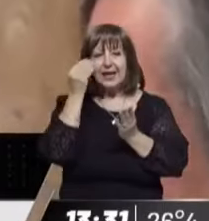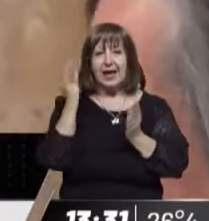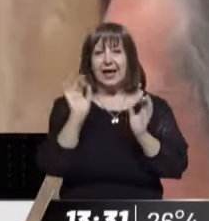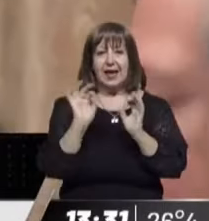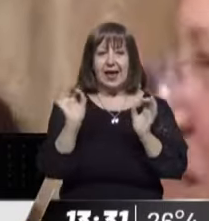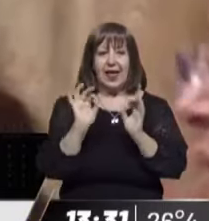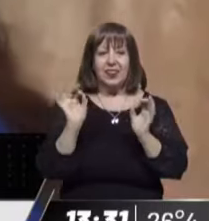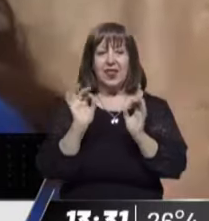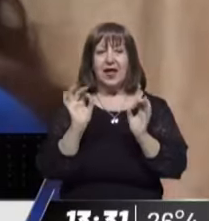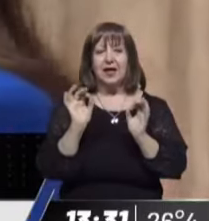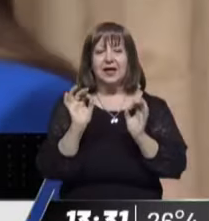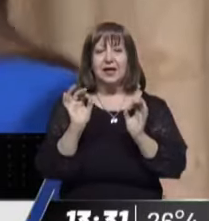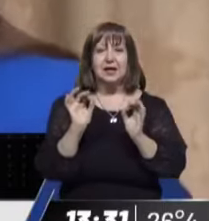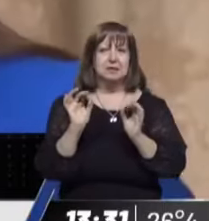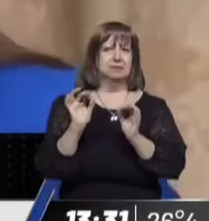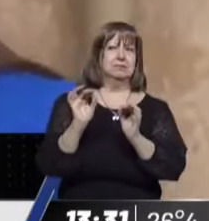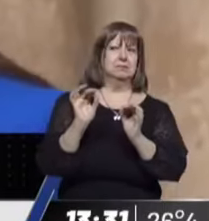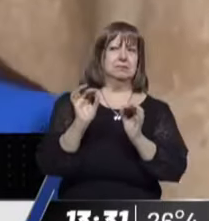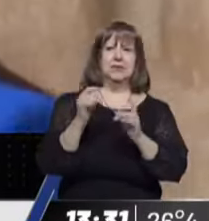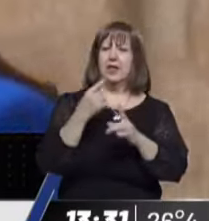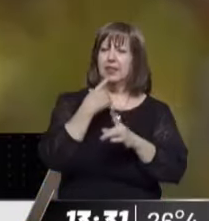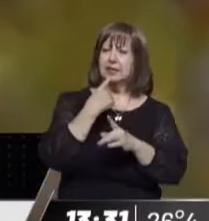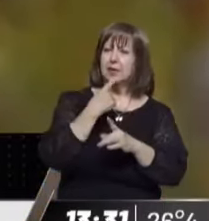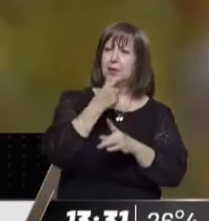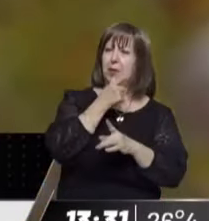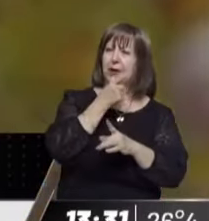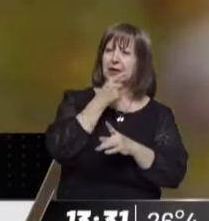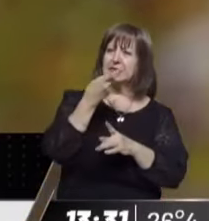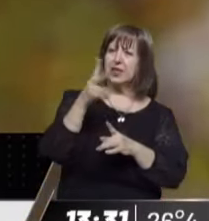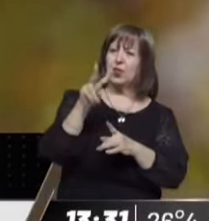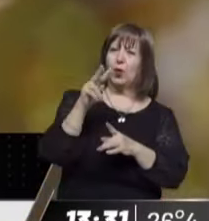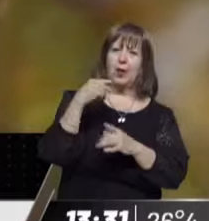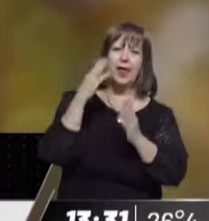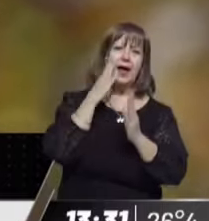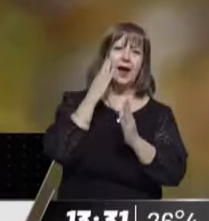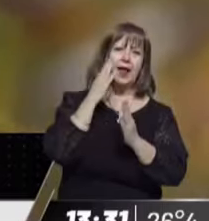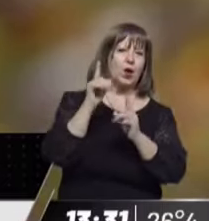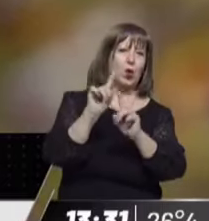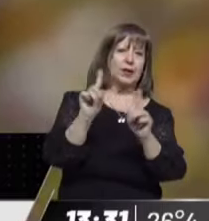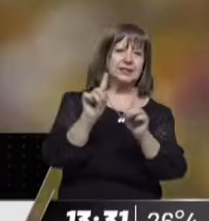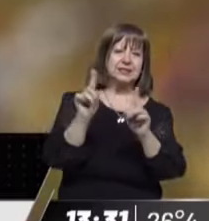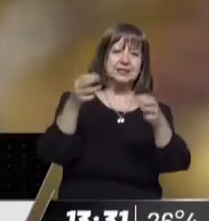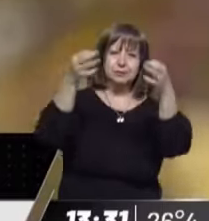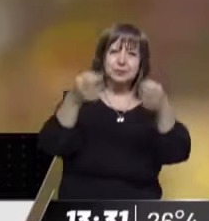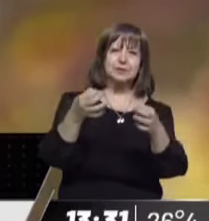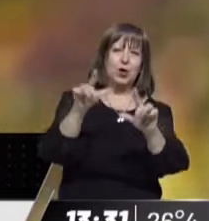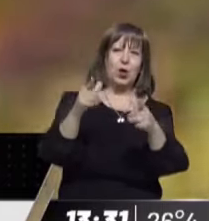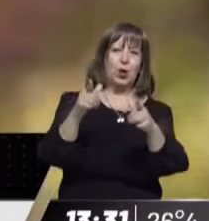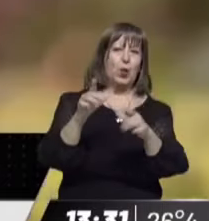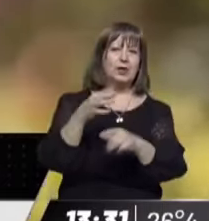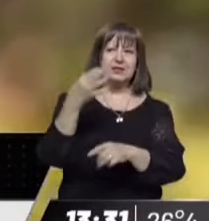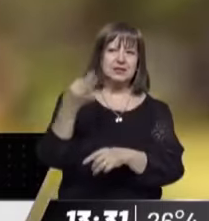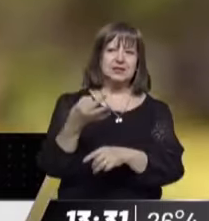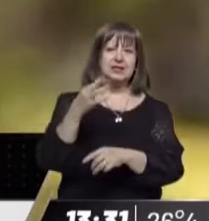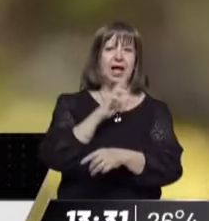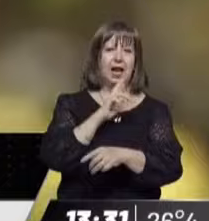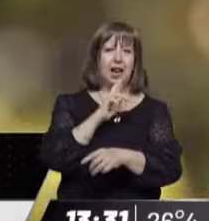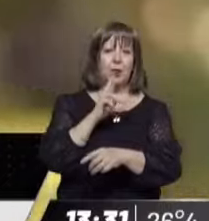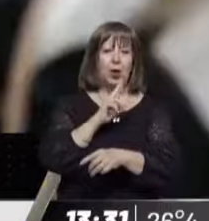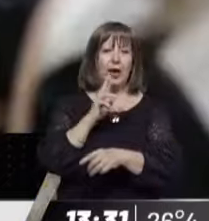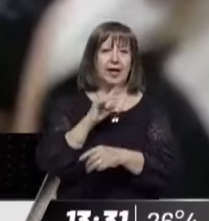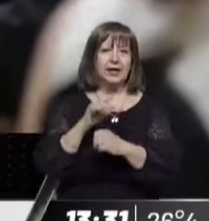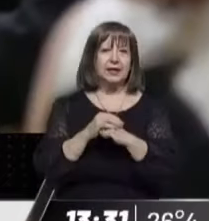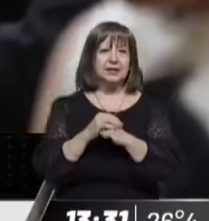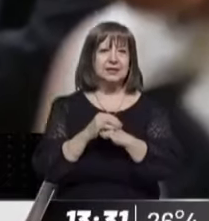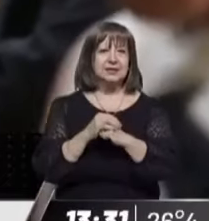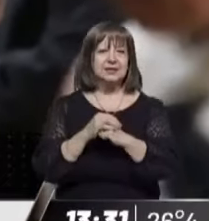arreglo, para muchos decían, es una doble, no es la princesa, no es la futura reina de Inglaterra. ¿Cómo